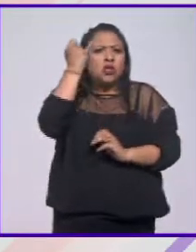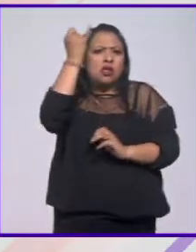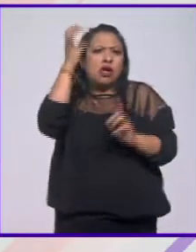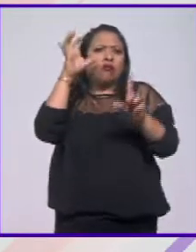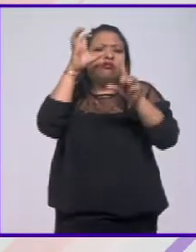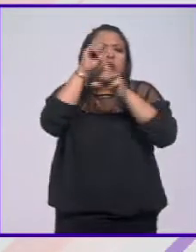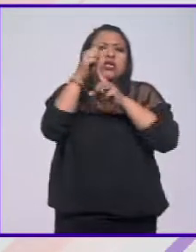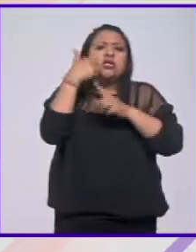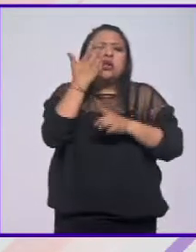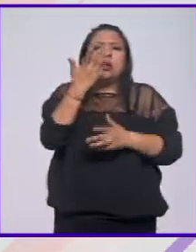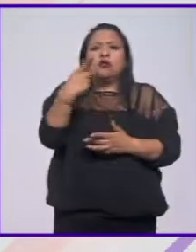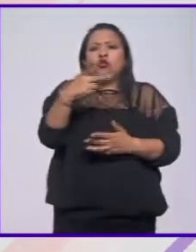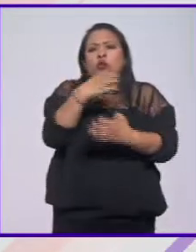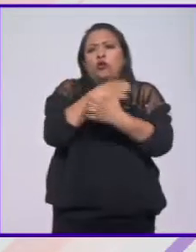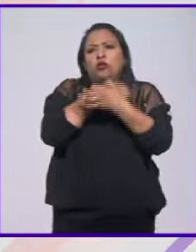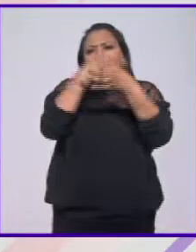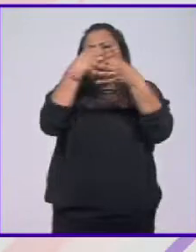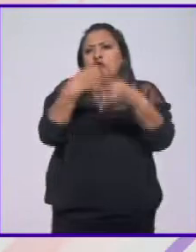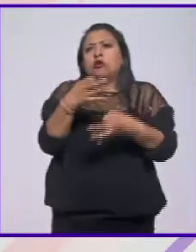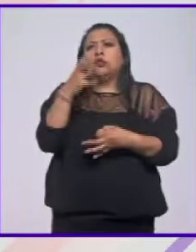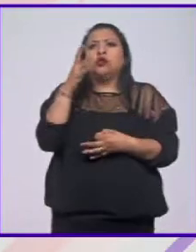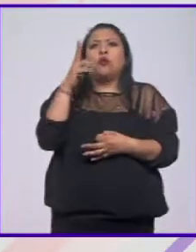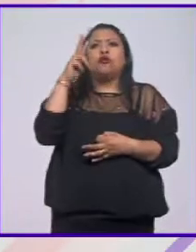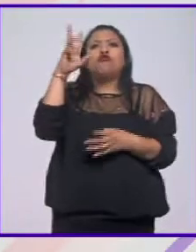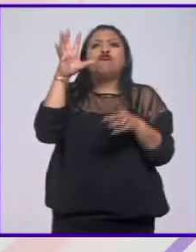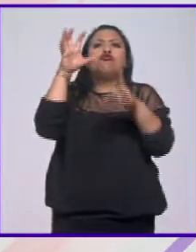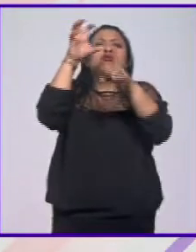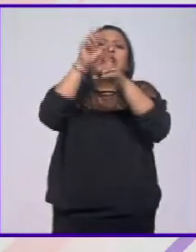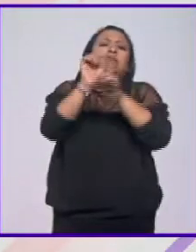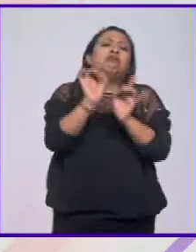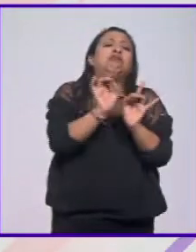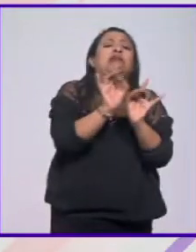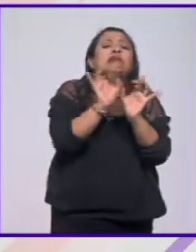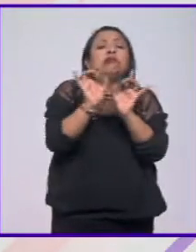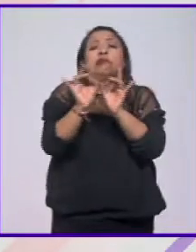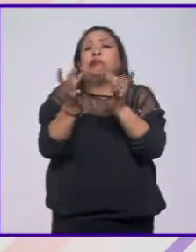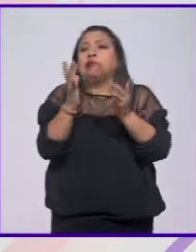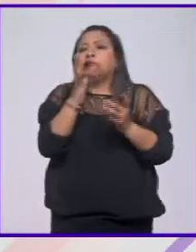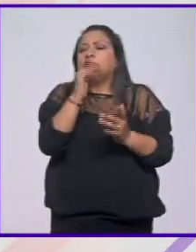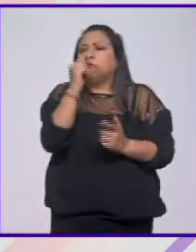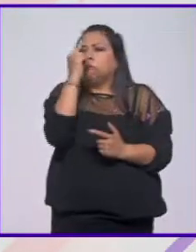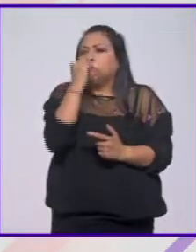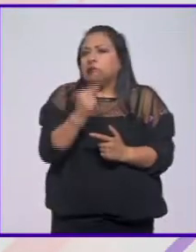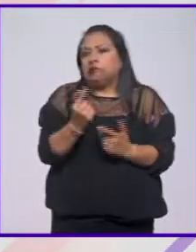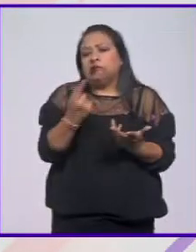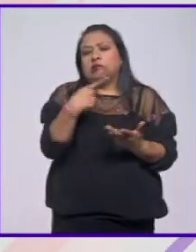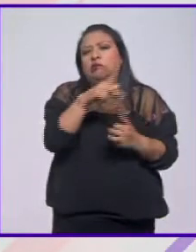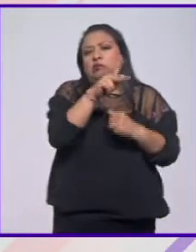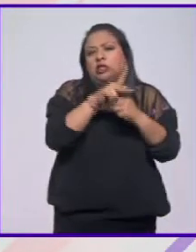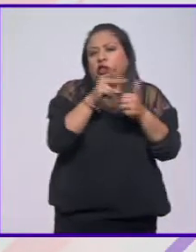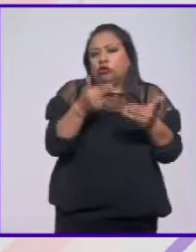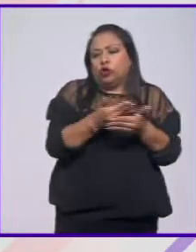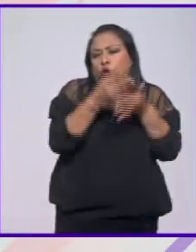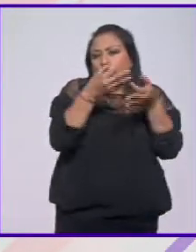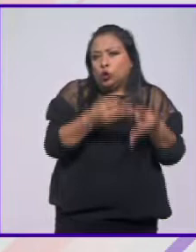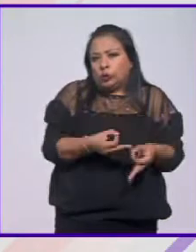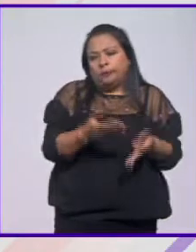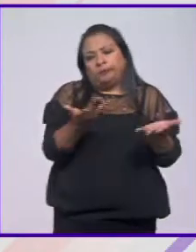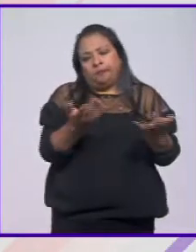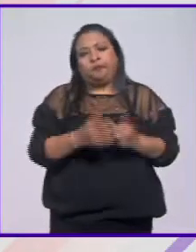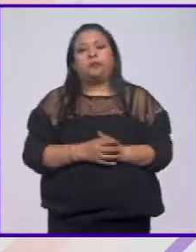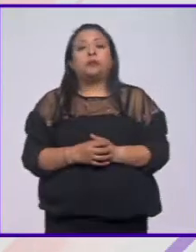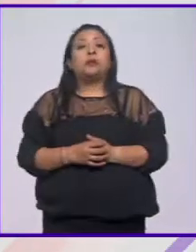de tener la educación que han anhelado y que por alguna u otra razón no han podido conseguir en sus países de origen. Laura,